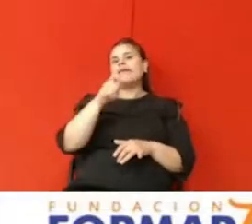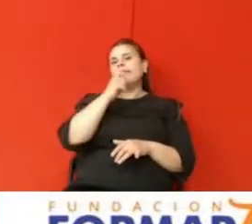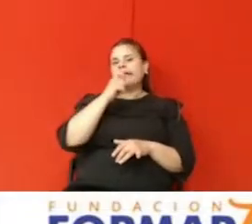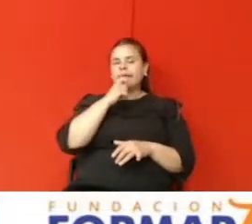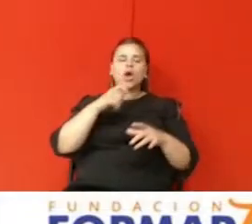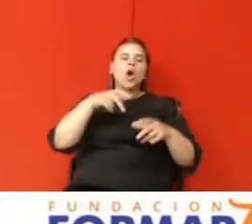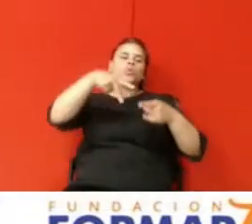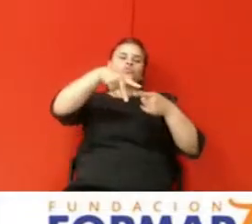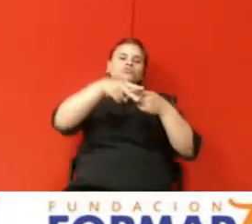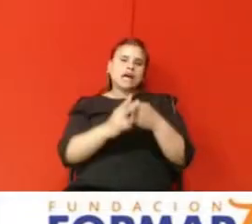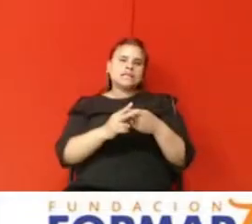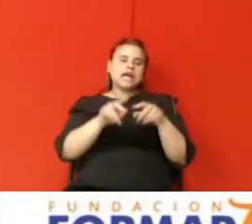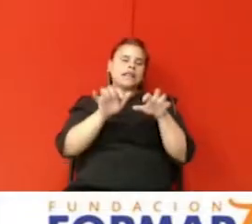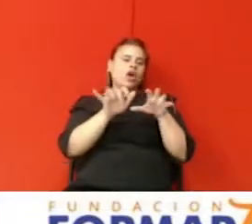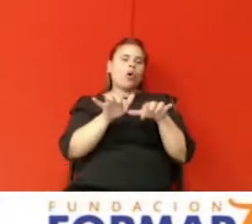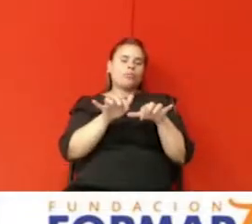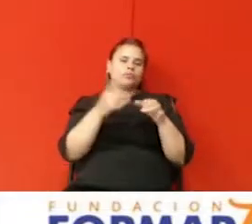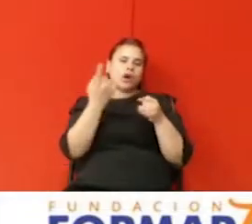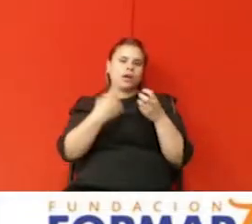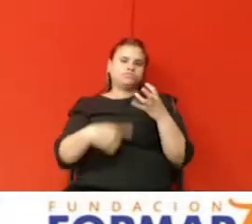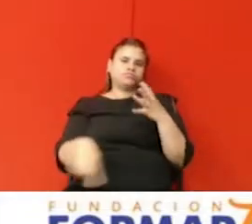taller de computación.